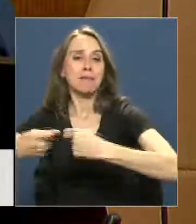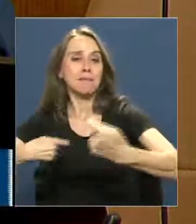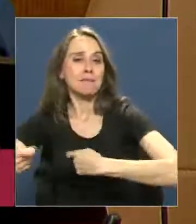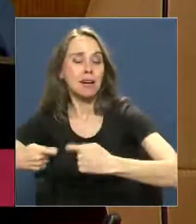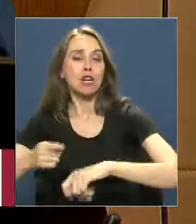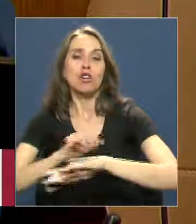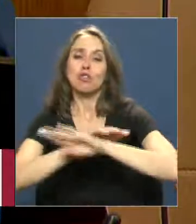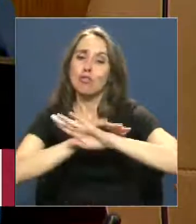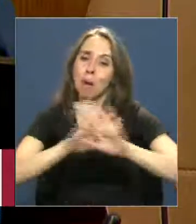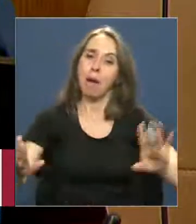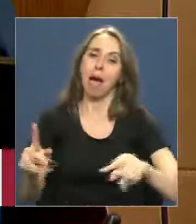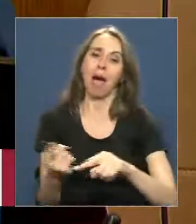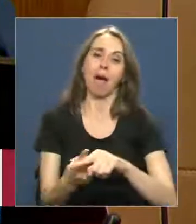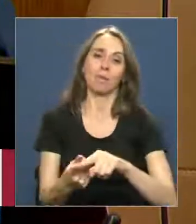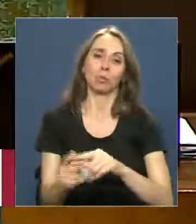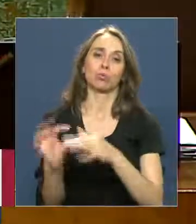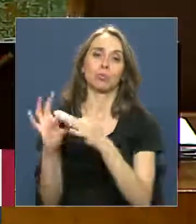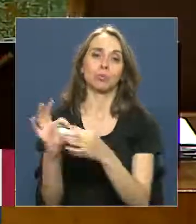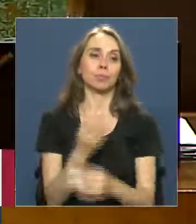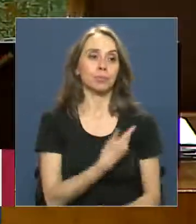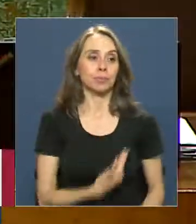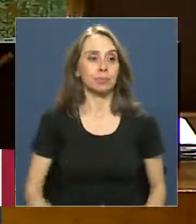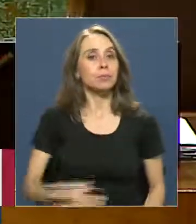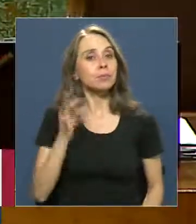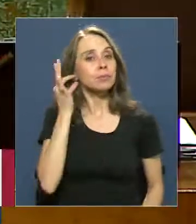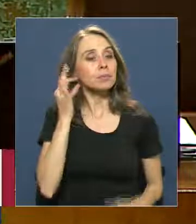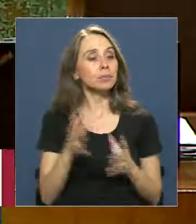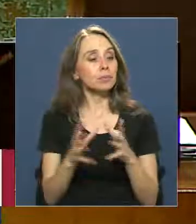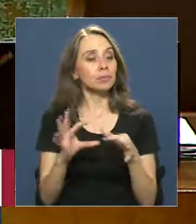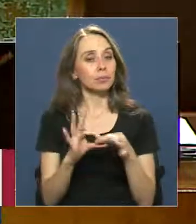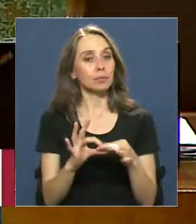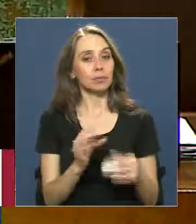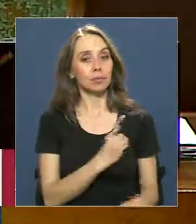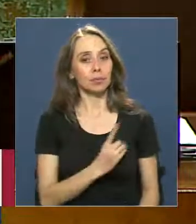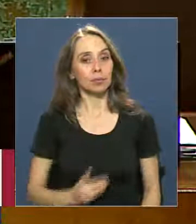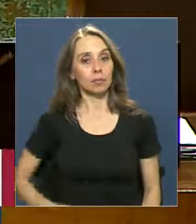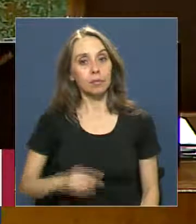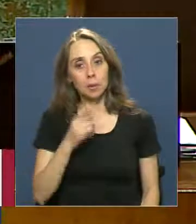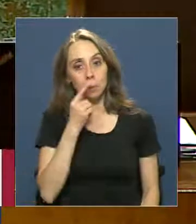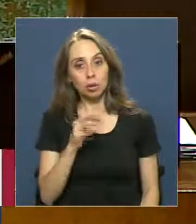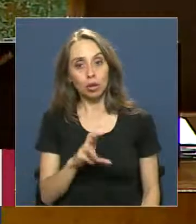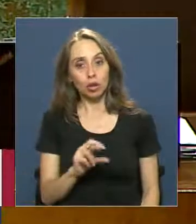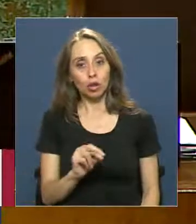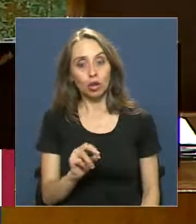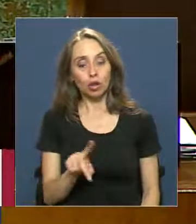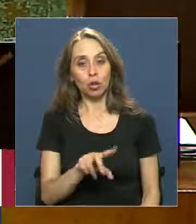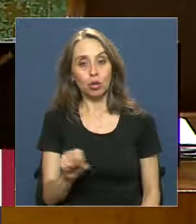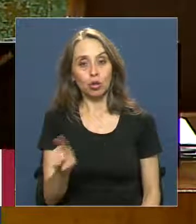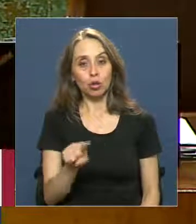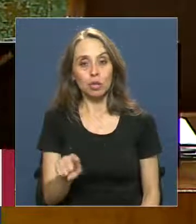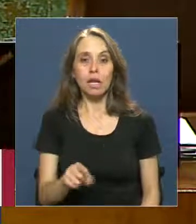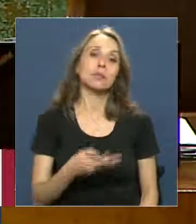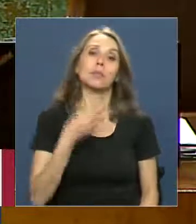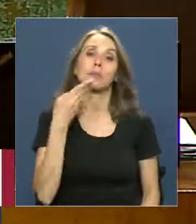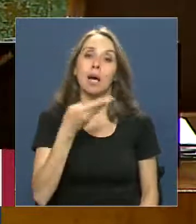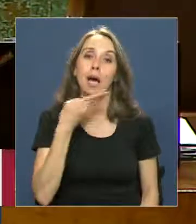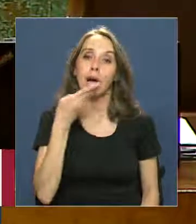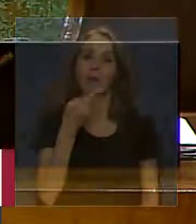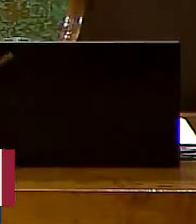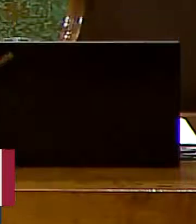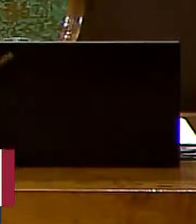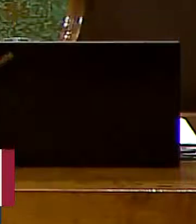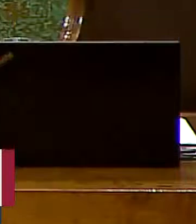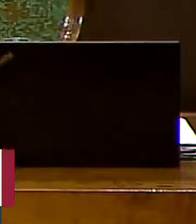abusos. Gracias, presidente. Muchas gracias, diputado Patricio Rosas. De inmediato le entrego el uso de la palabra al honorable